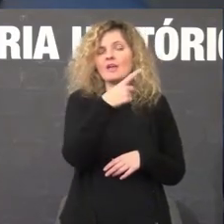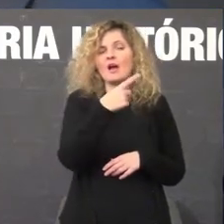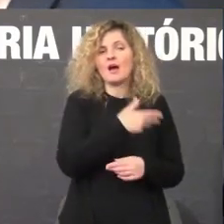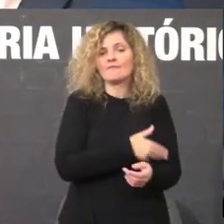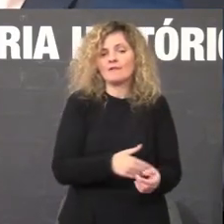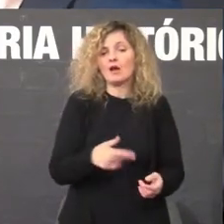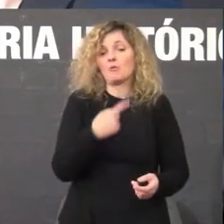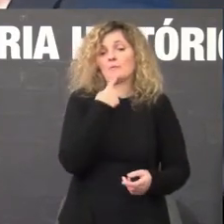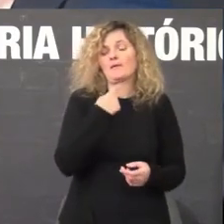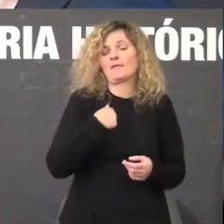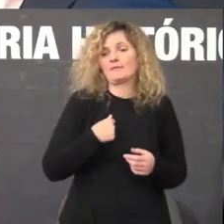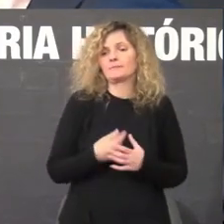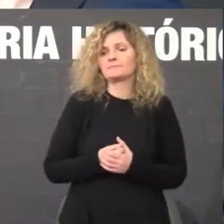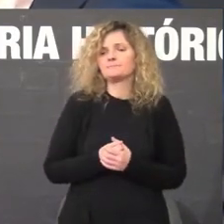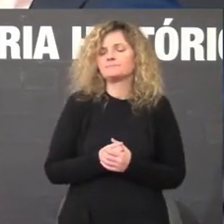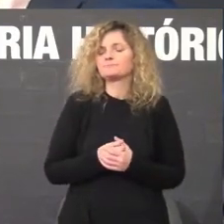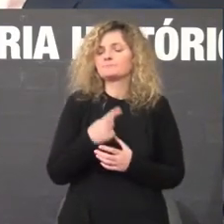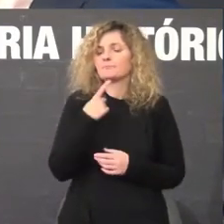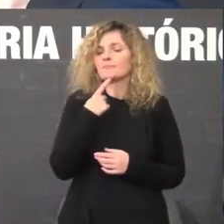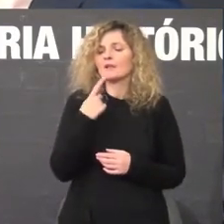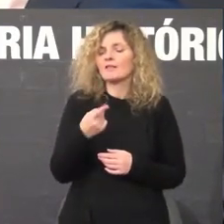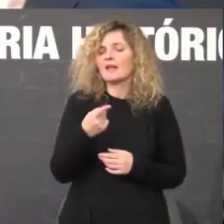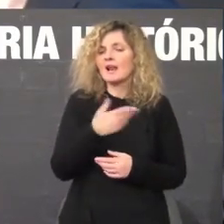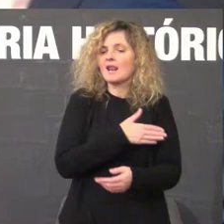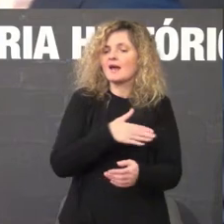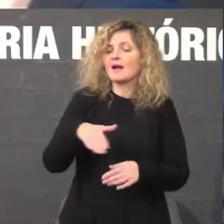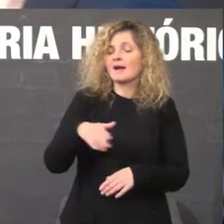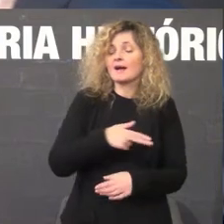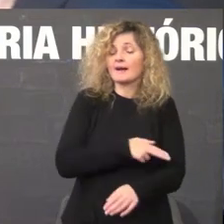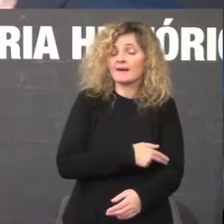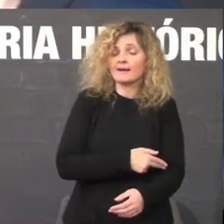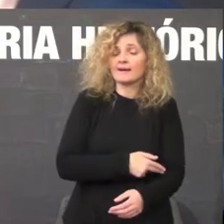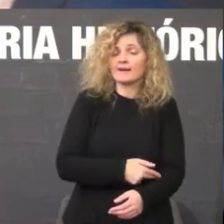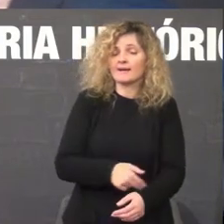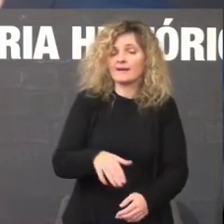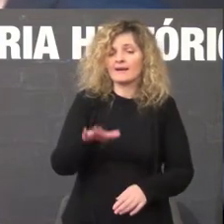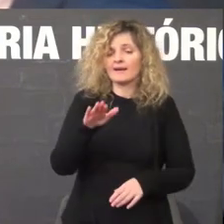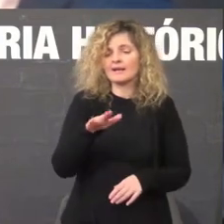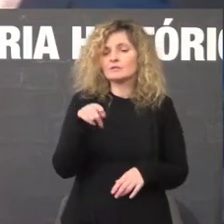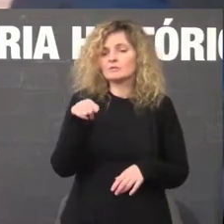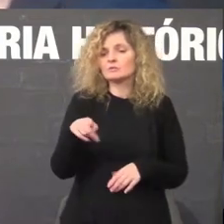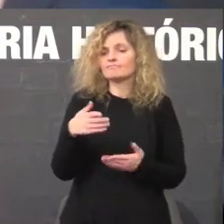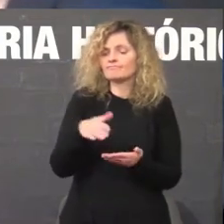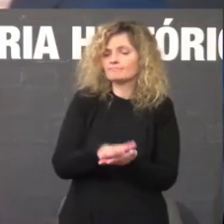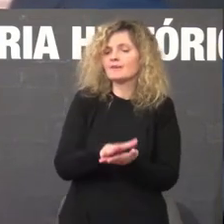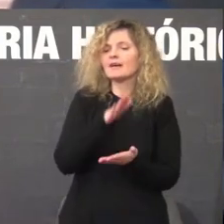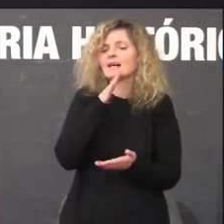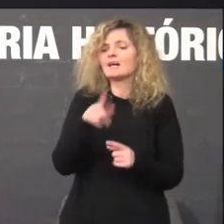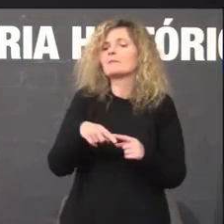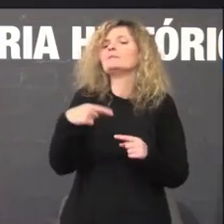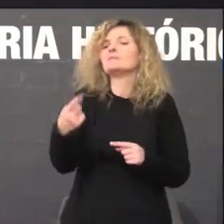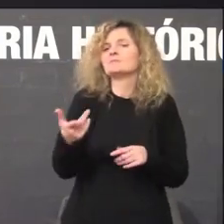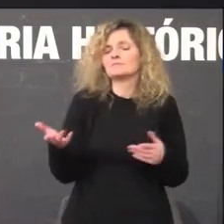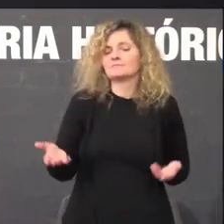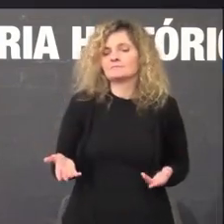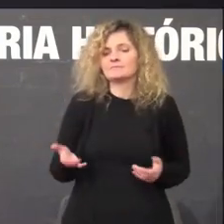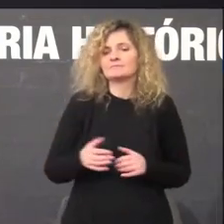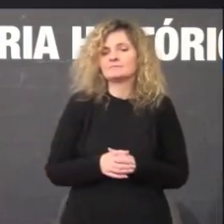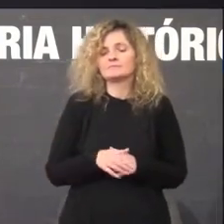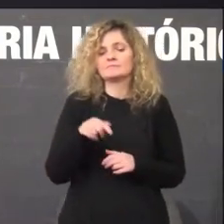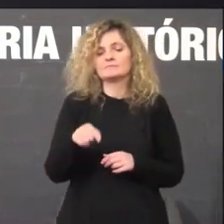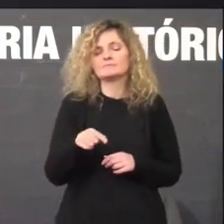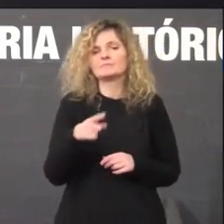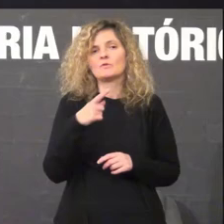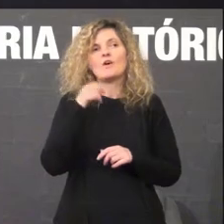dice. Le dice, general, usted se va a morir y ¿qué pasa después? Y es cuando le